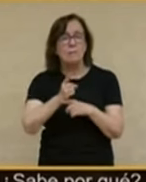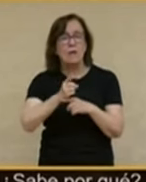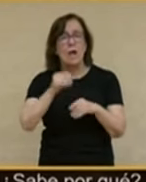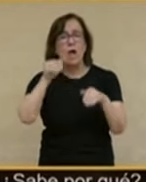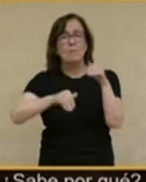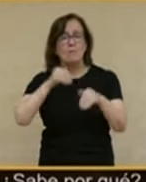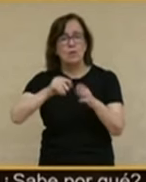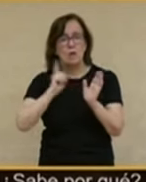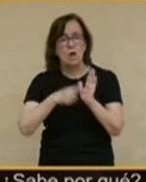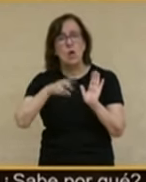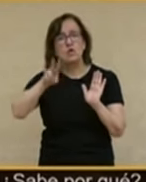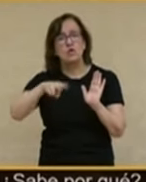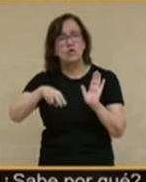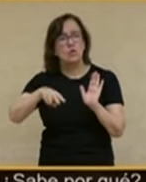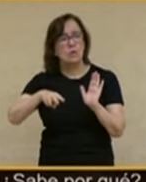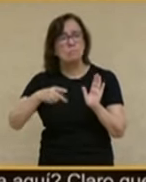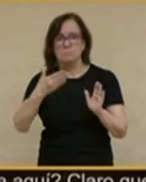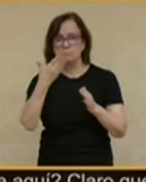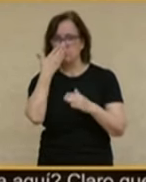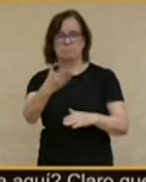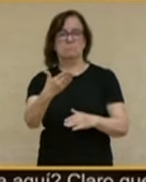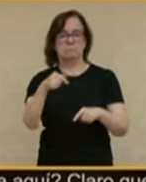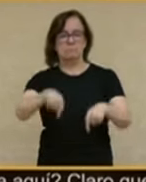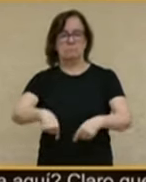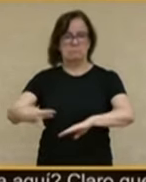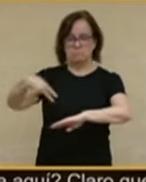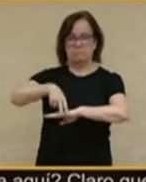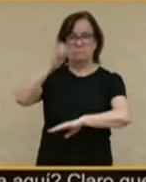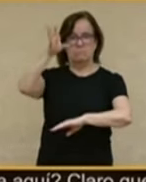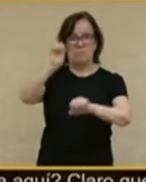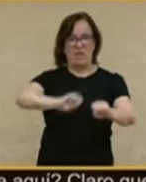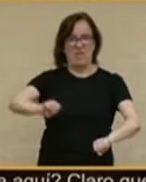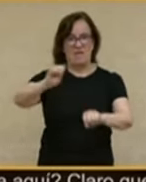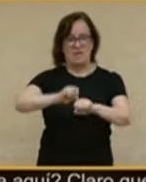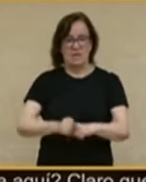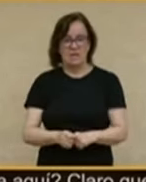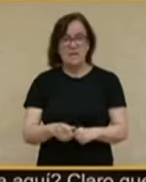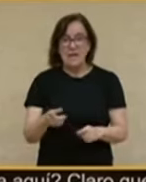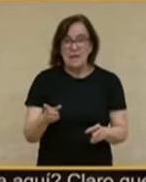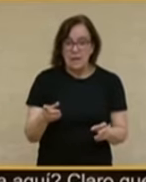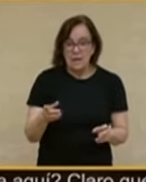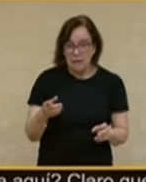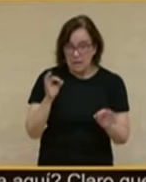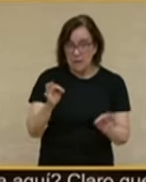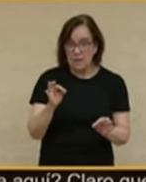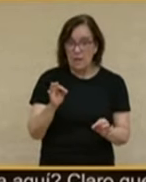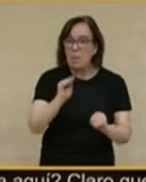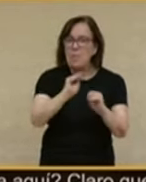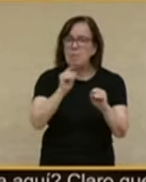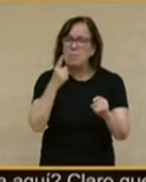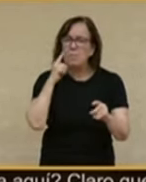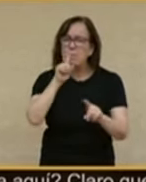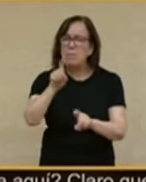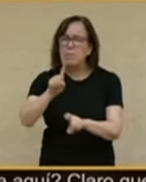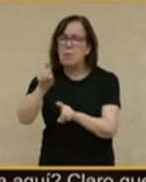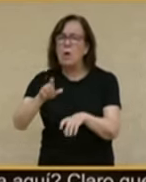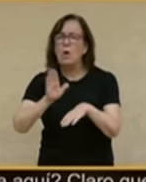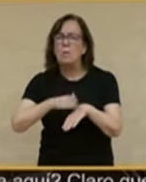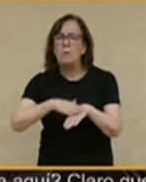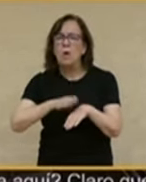ley nunca ha salido a dar la cara a esta tribuna para defenderla. Y pregúntense de paso